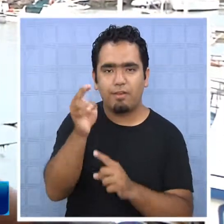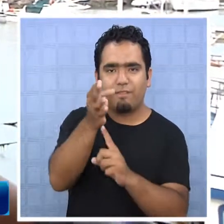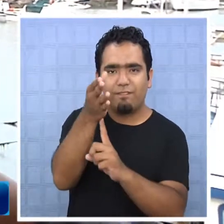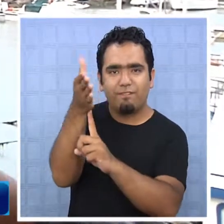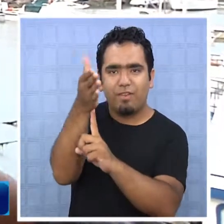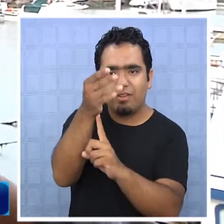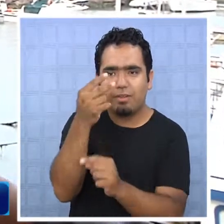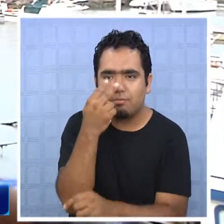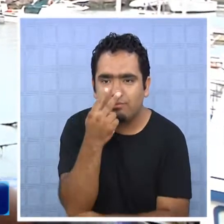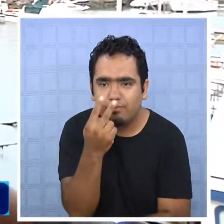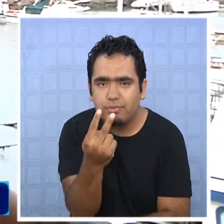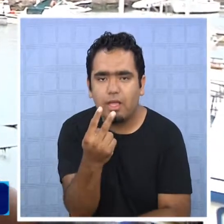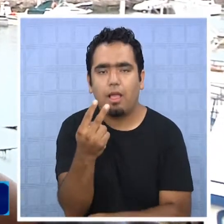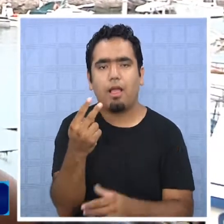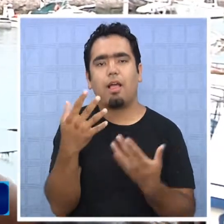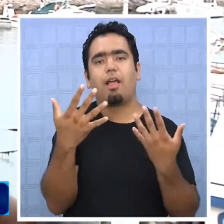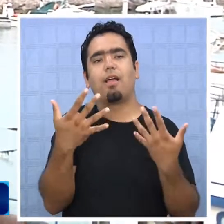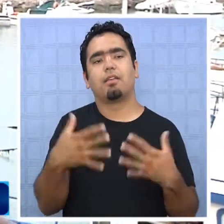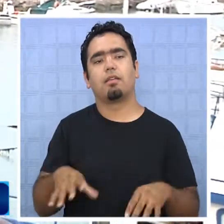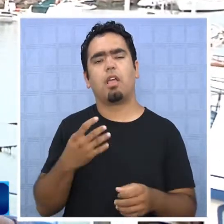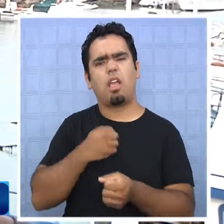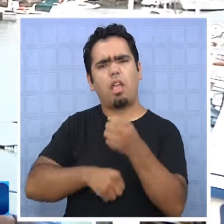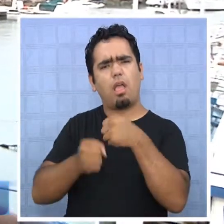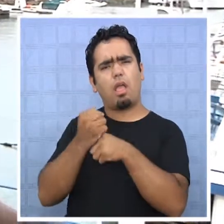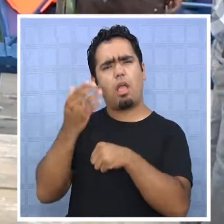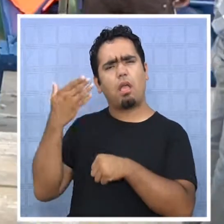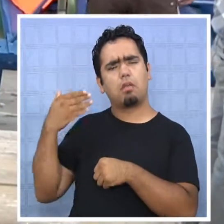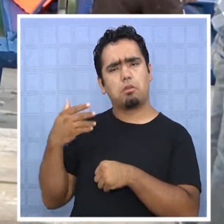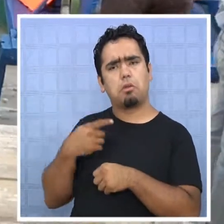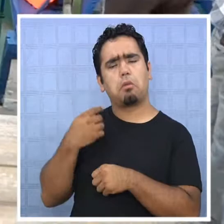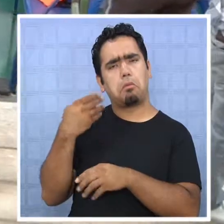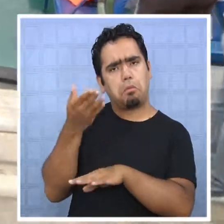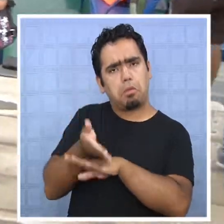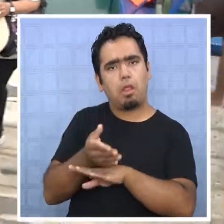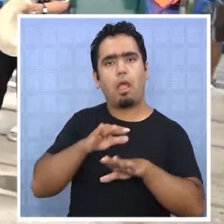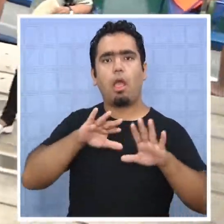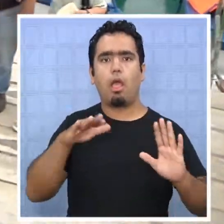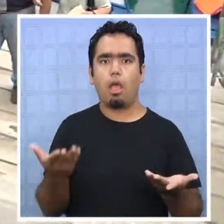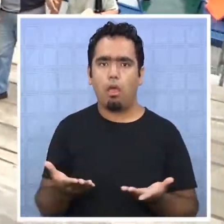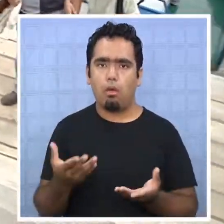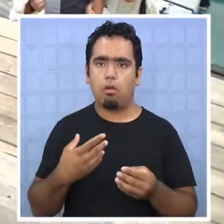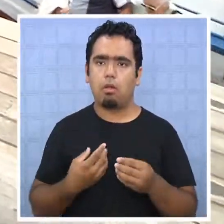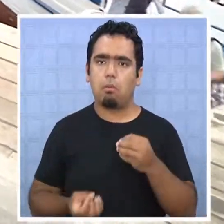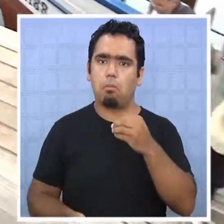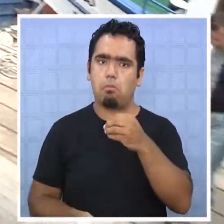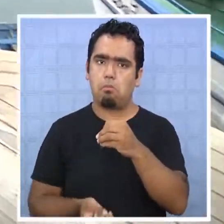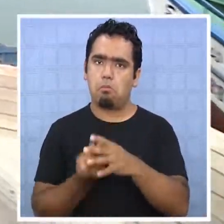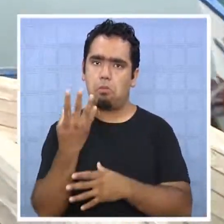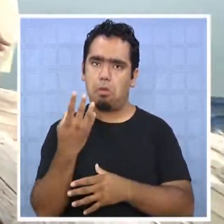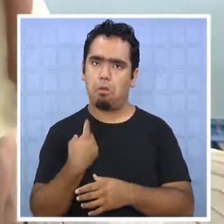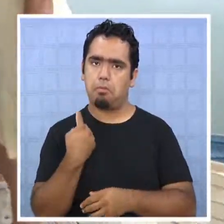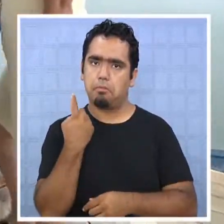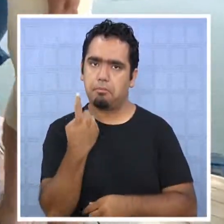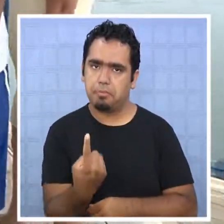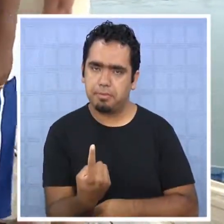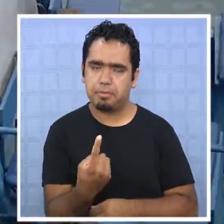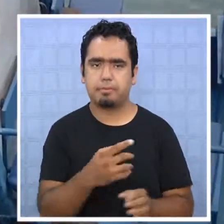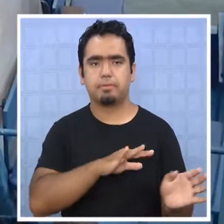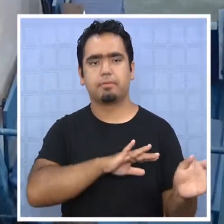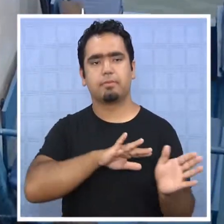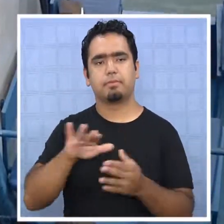que quería ver yo era la boya, que hace unos años atrás vinimos y ahora está diferente la boya, está más